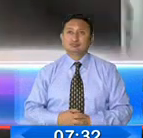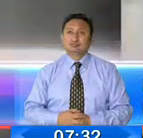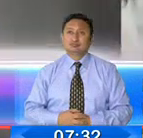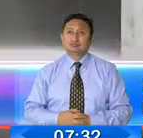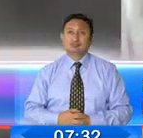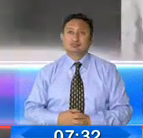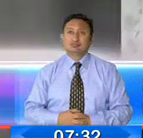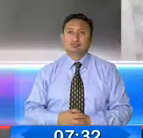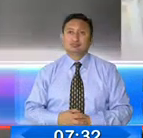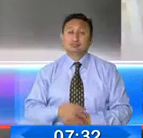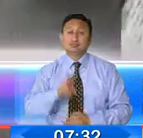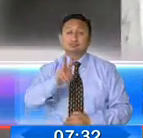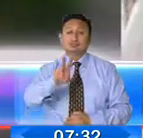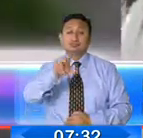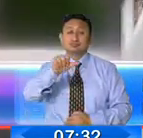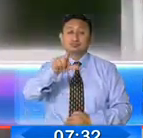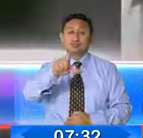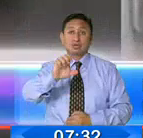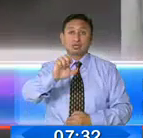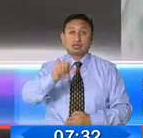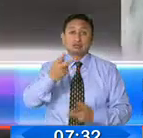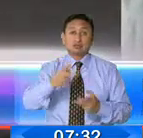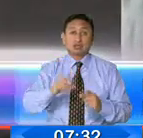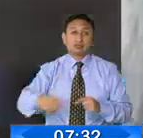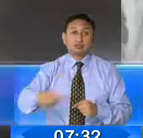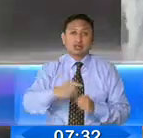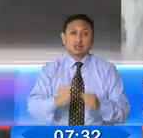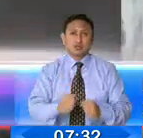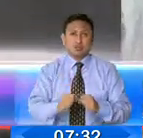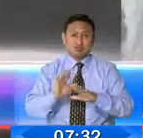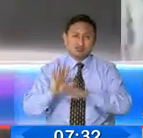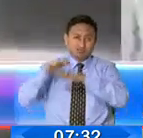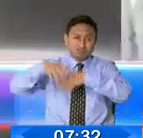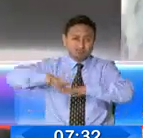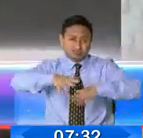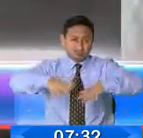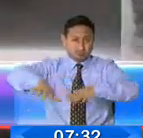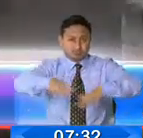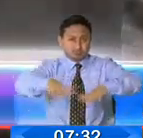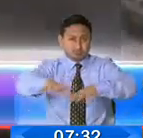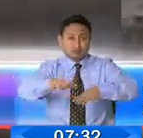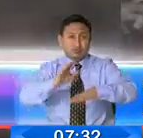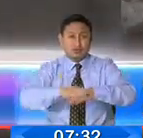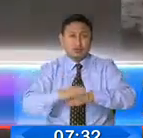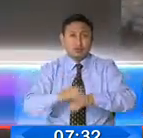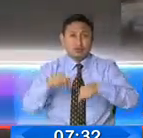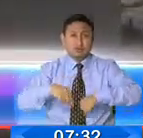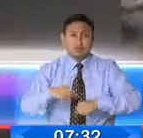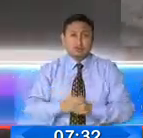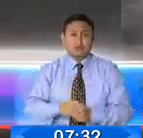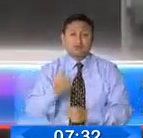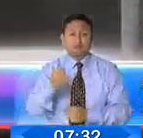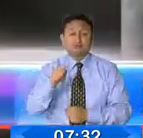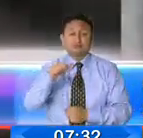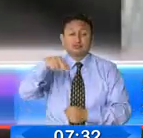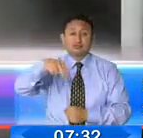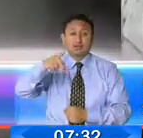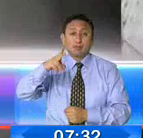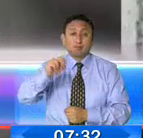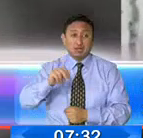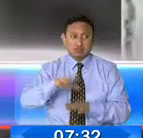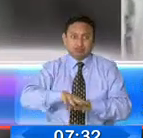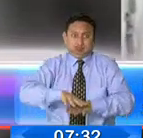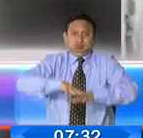En el Valle de los Chillos también se registraron intensas precipitaciones. Debido a ello, el río San Pedro se